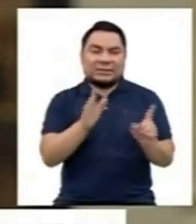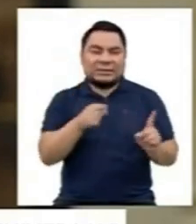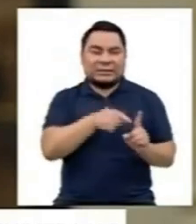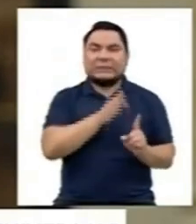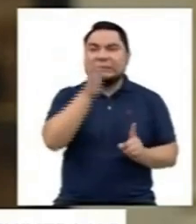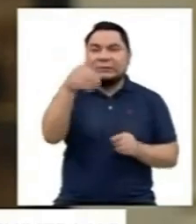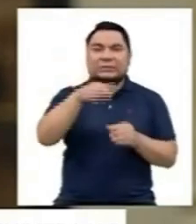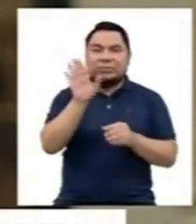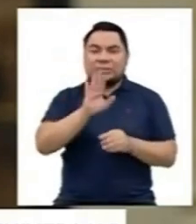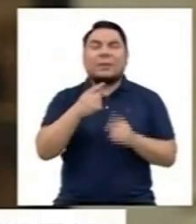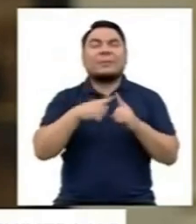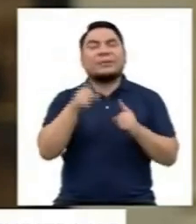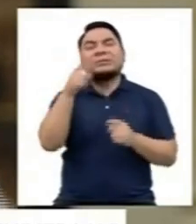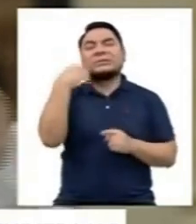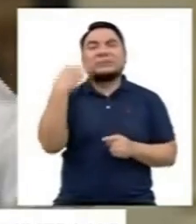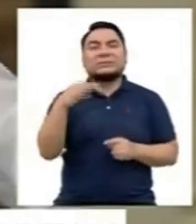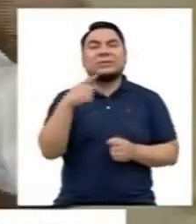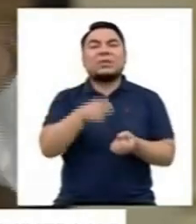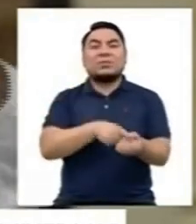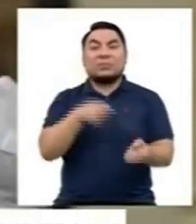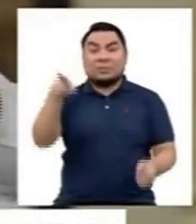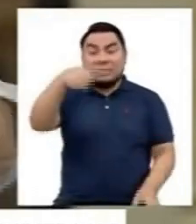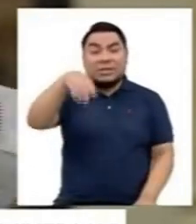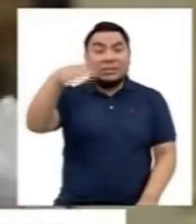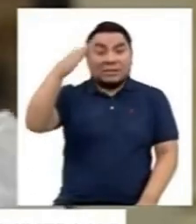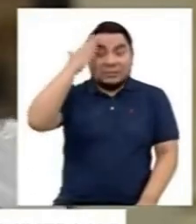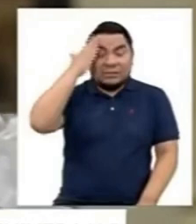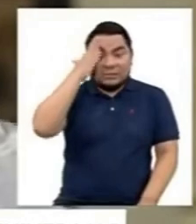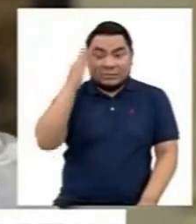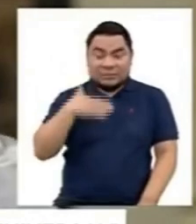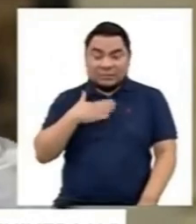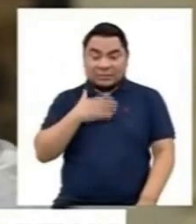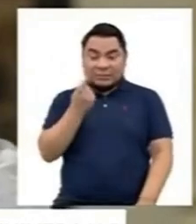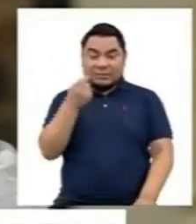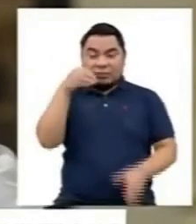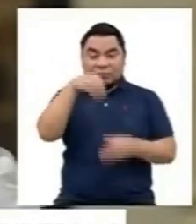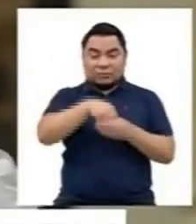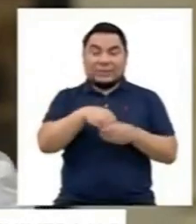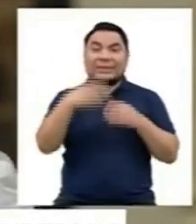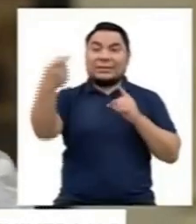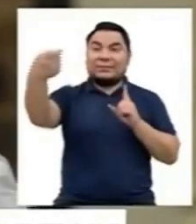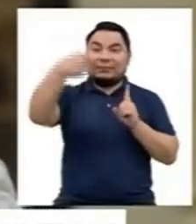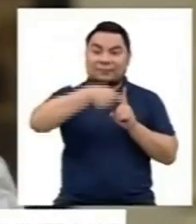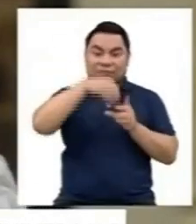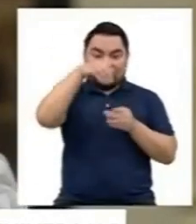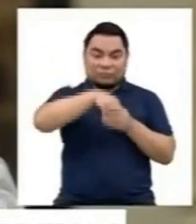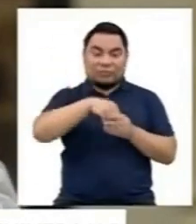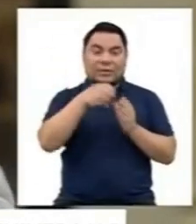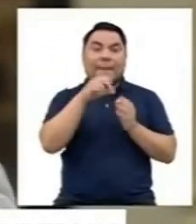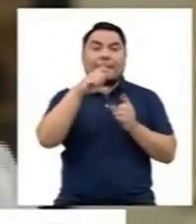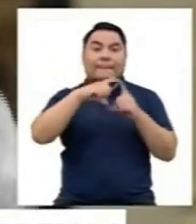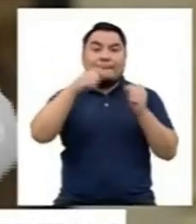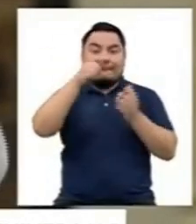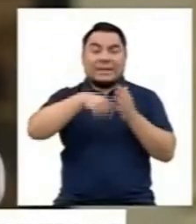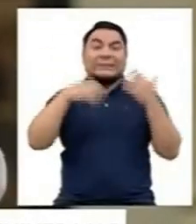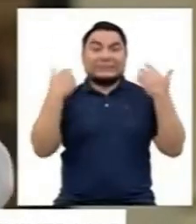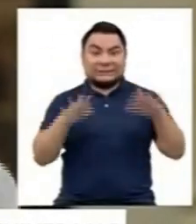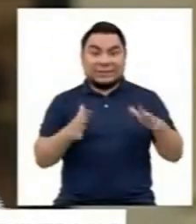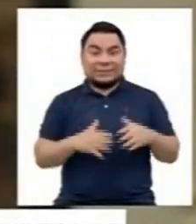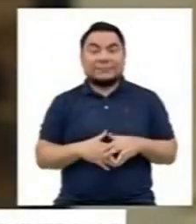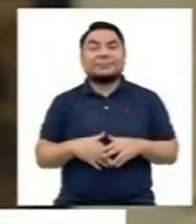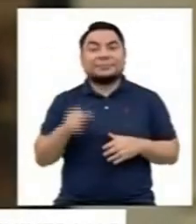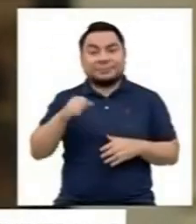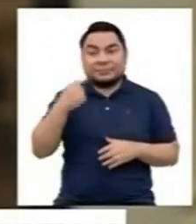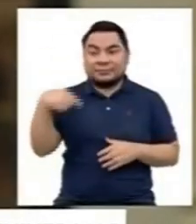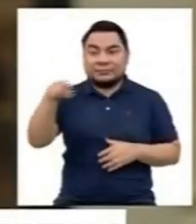esto funcione. La economía ha sido golpeada, efectivamente. Todos los países han sufrido la economía. Felizmente los indicadores de Perú están